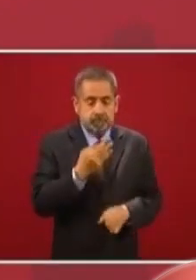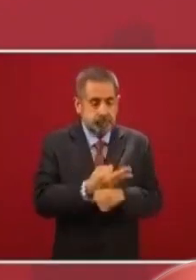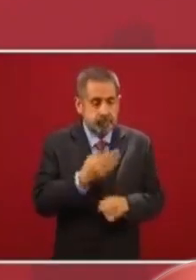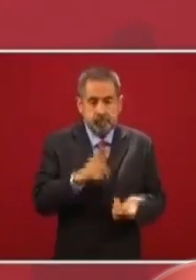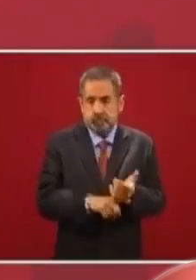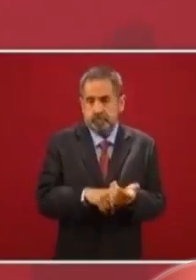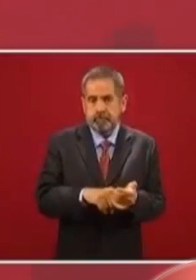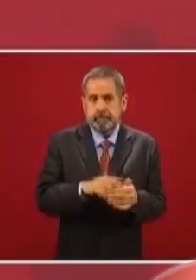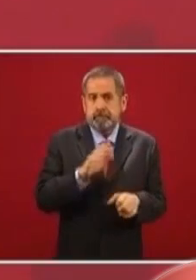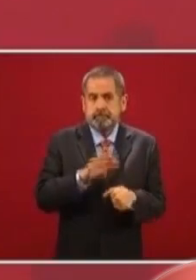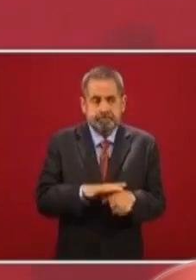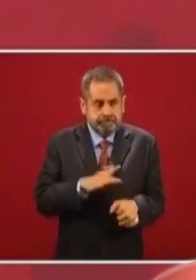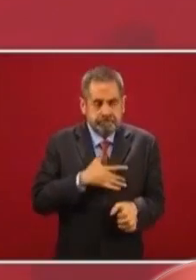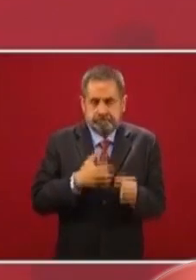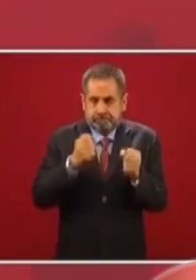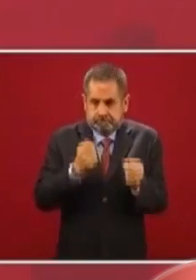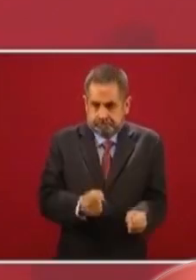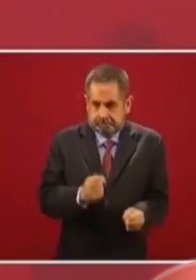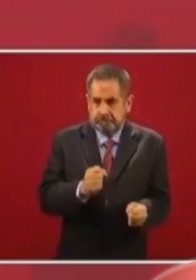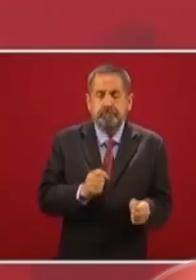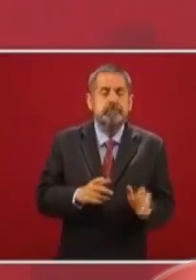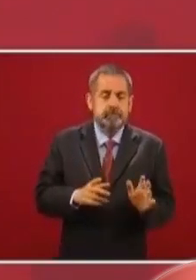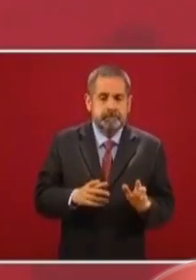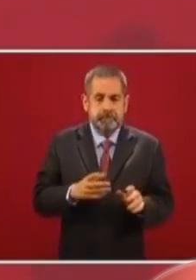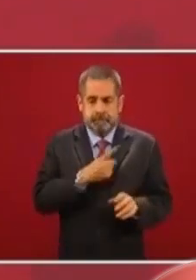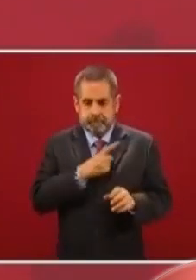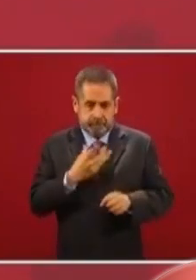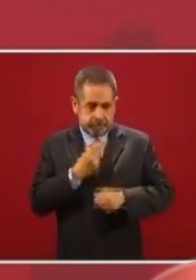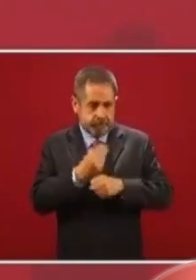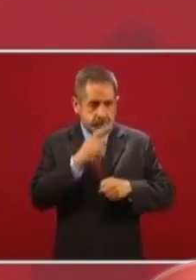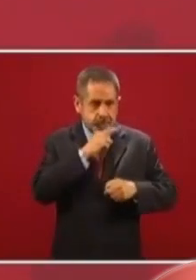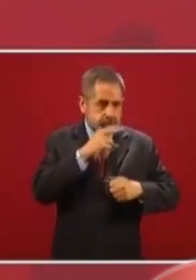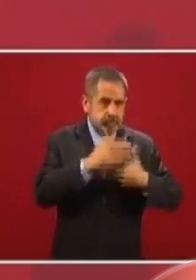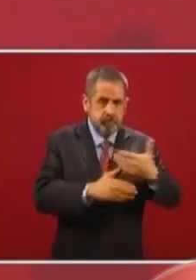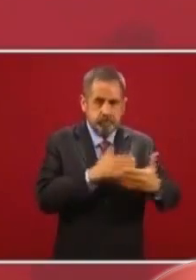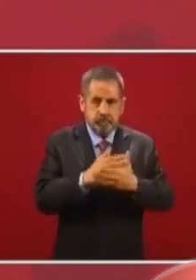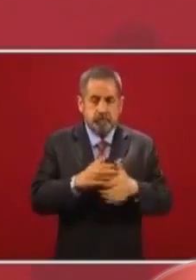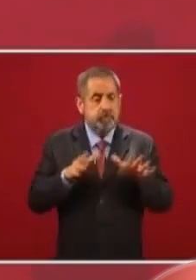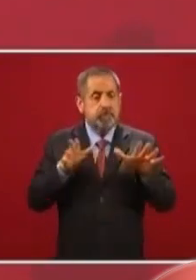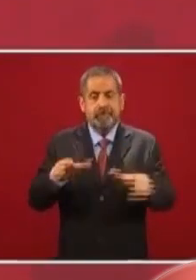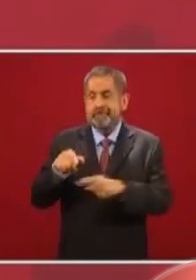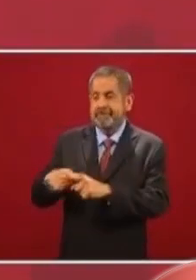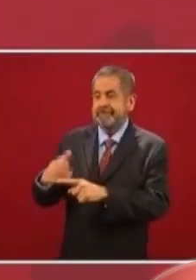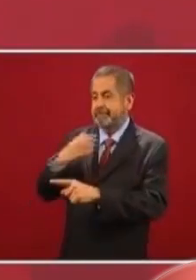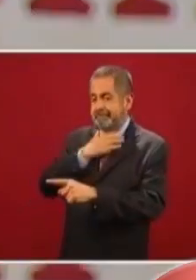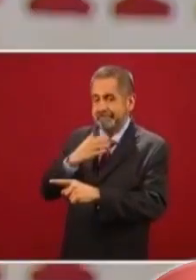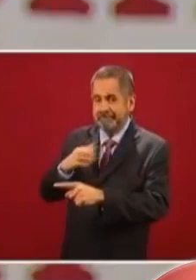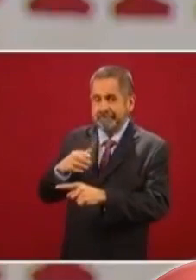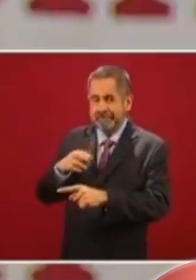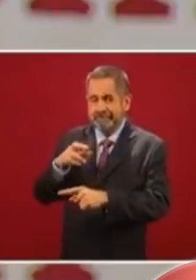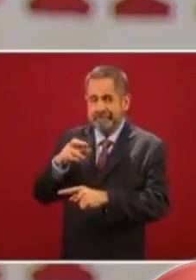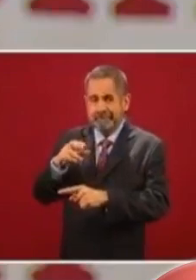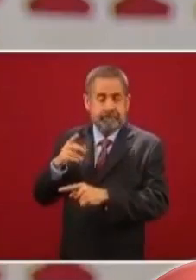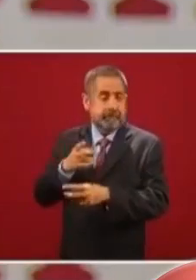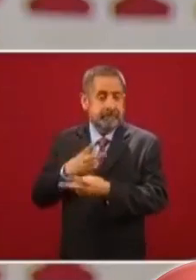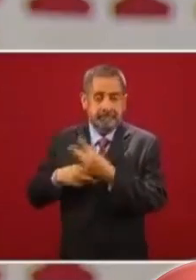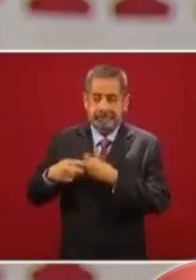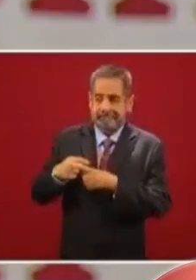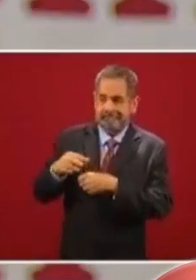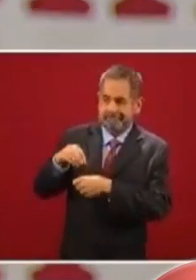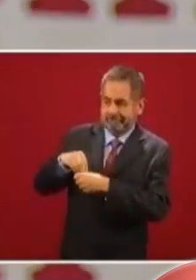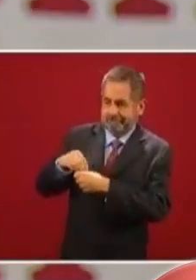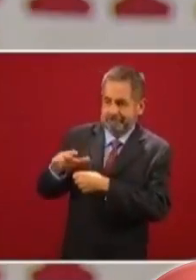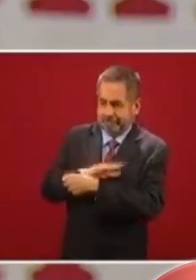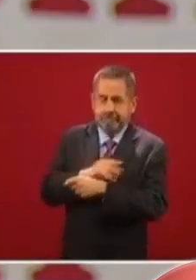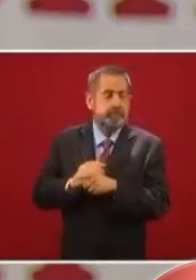seguridad nacional, porque tenemos que construir rápido, porque primero hay un aeropuerto saturado y que se incrementan los pasajeros y tenemos que aliviarlo,